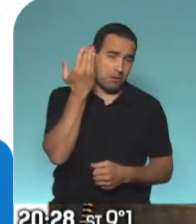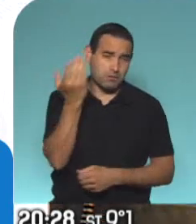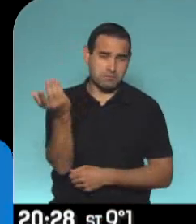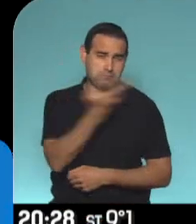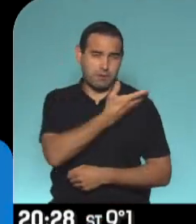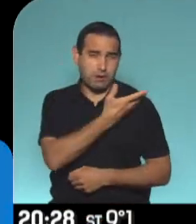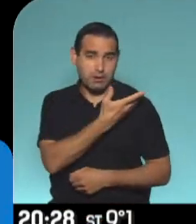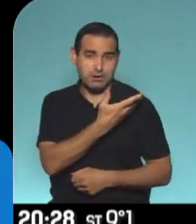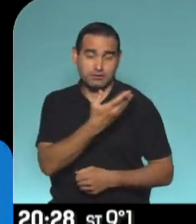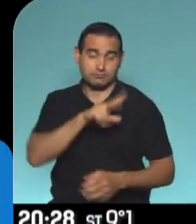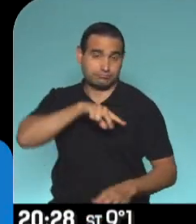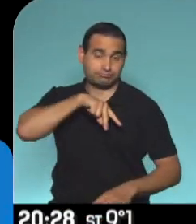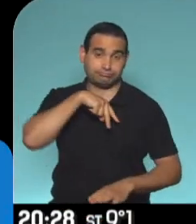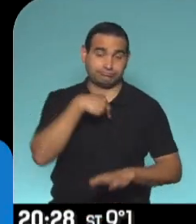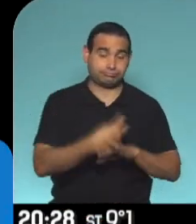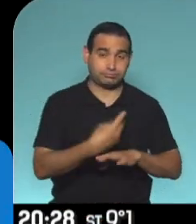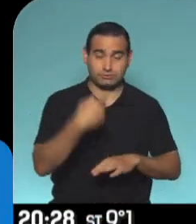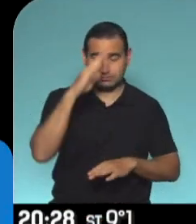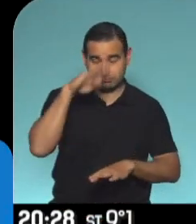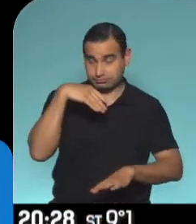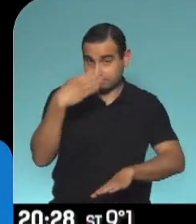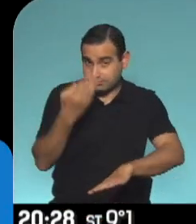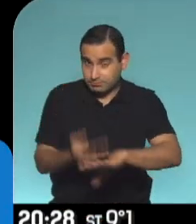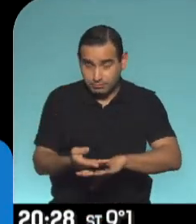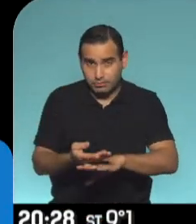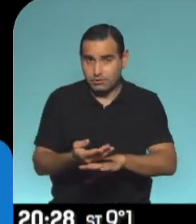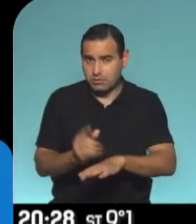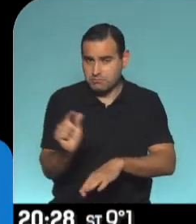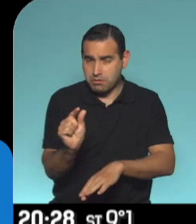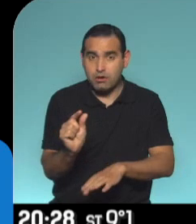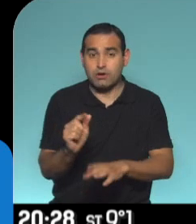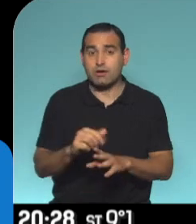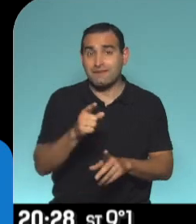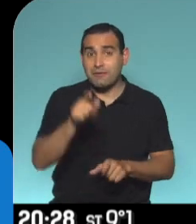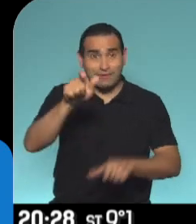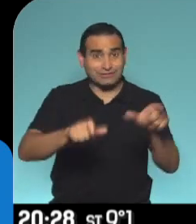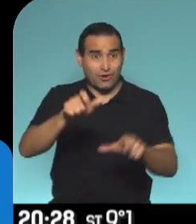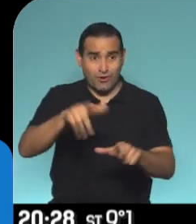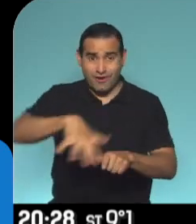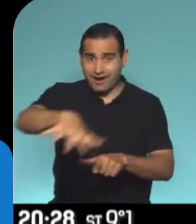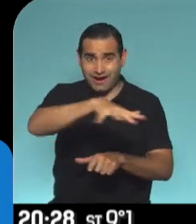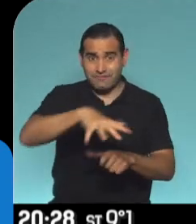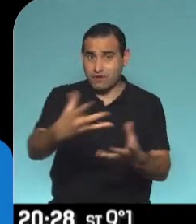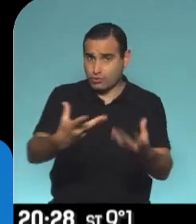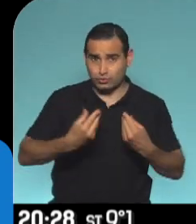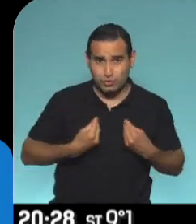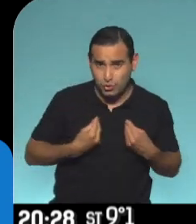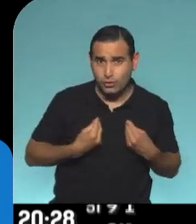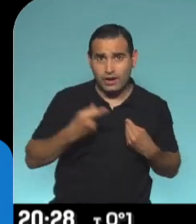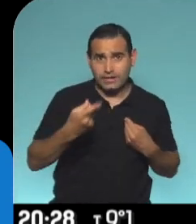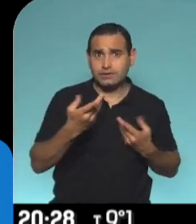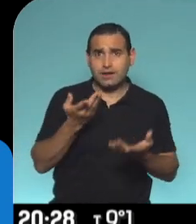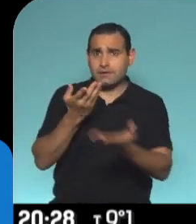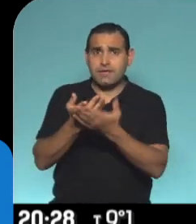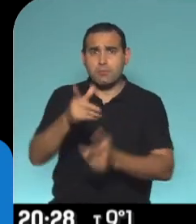hombro que me voltea. Perdí el conocimiento por pocos segundos. Nos ayudó en realidad la gente de esta cuadra, que fue la que empezó a pedir